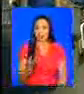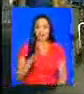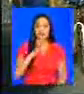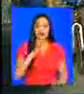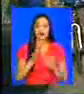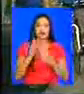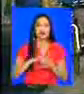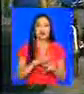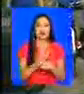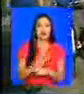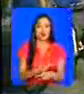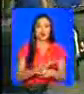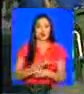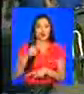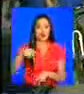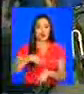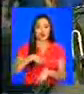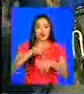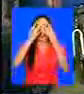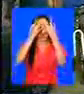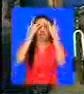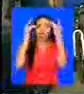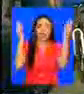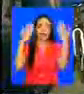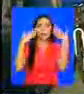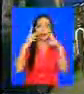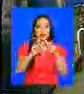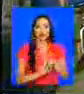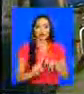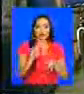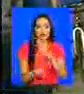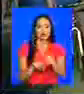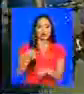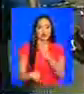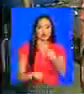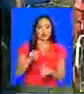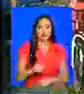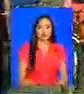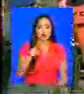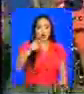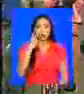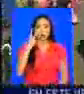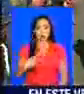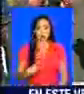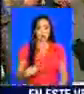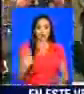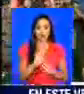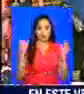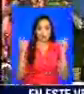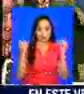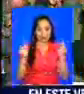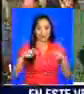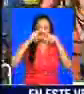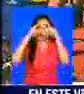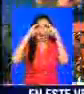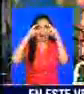cuidados que hay que tener en esta época del verano a la hora de salir a andar en bicicleta. Como ustedes me ven, yo estoy equipada, tengo las gafas